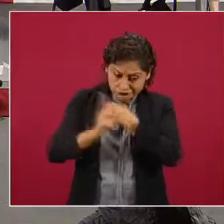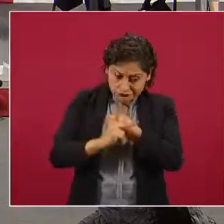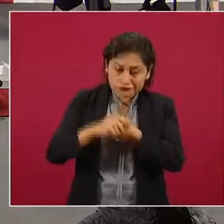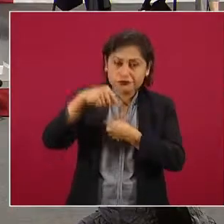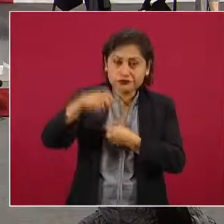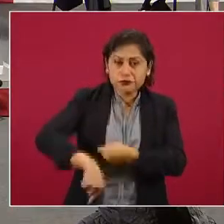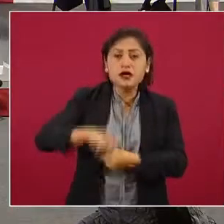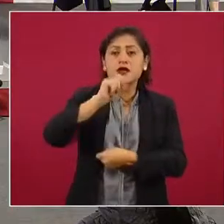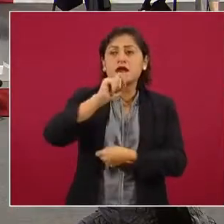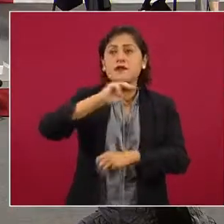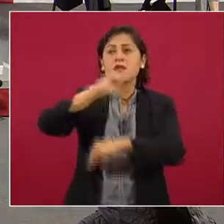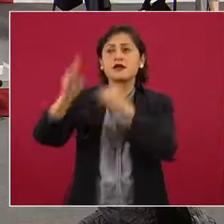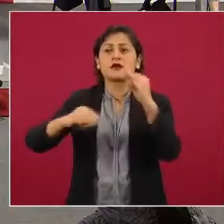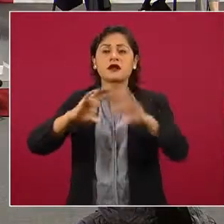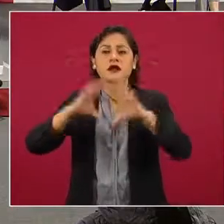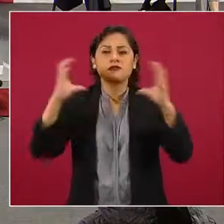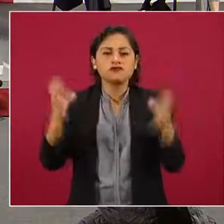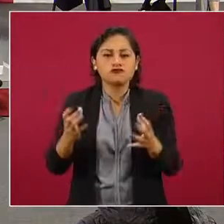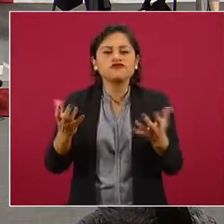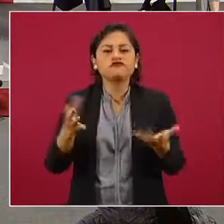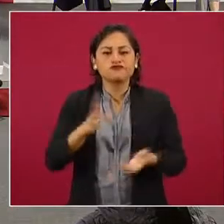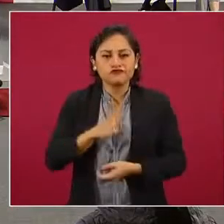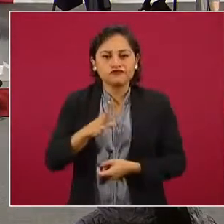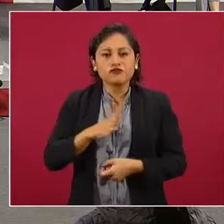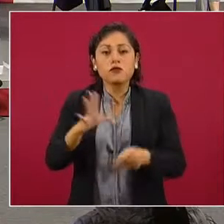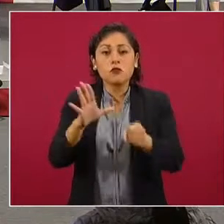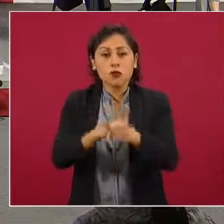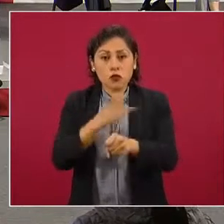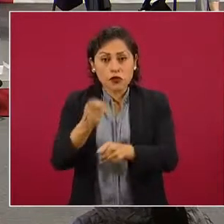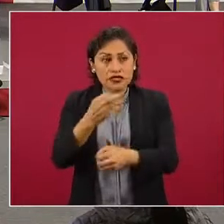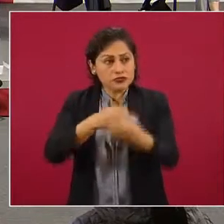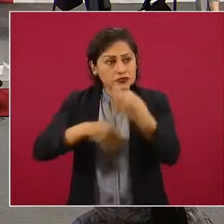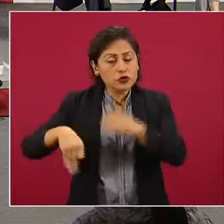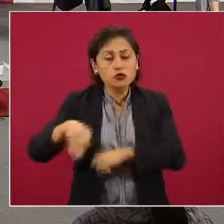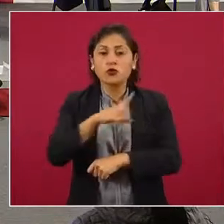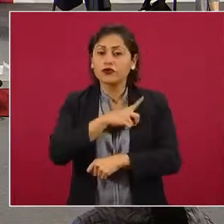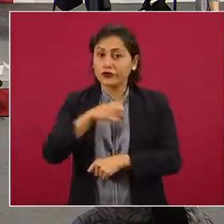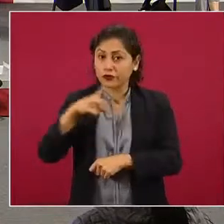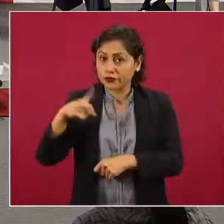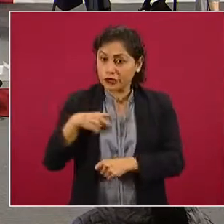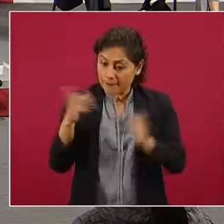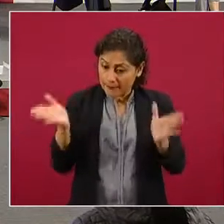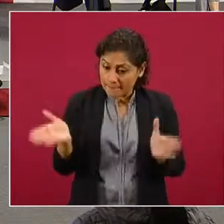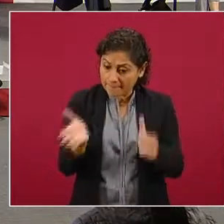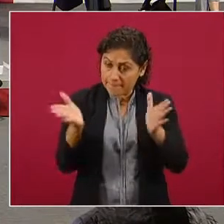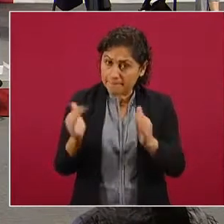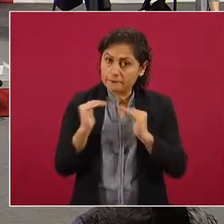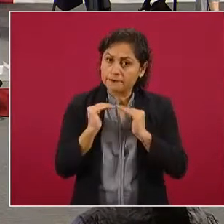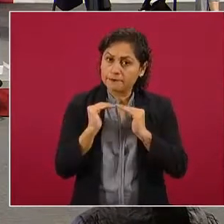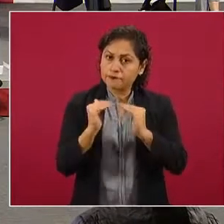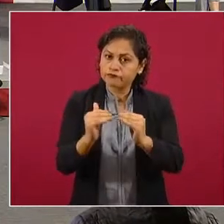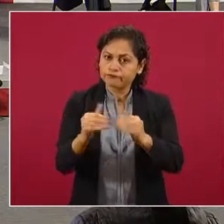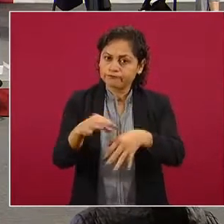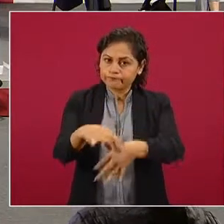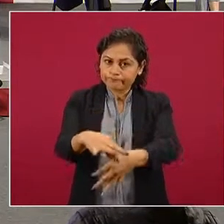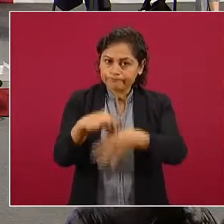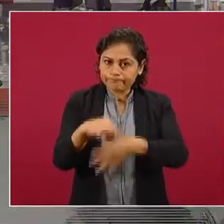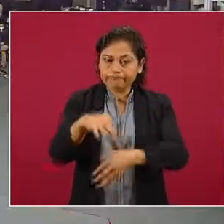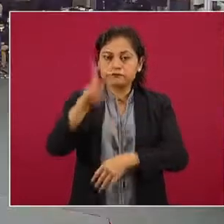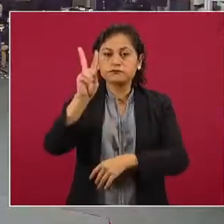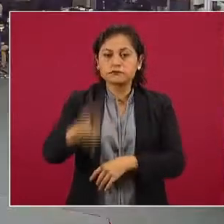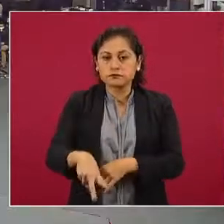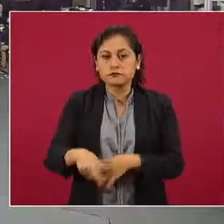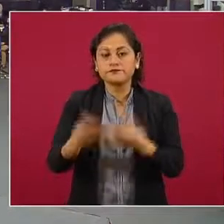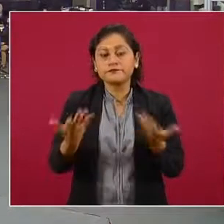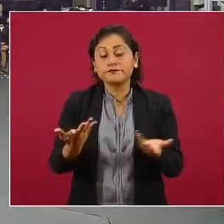mundo, es deber de todos contribuir al establecimiento de una igualdad efectiva, pero en tanto que